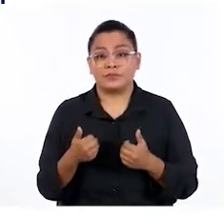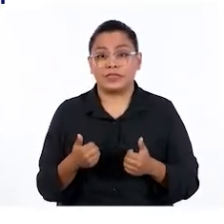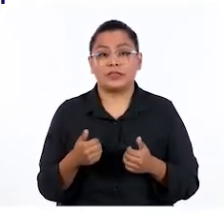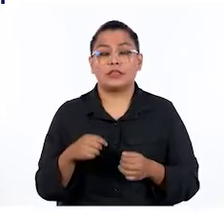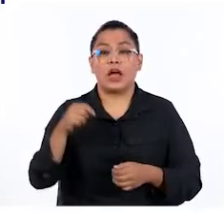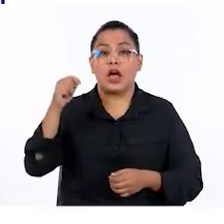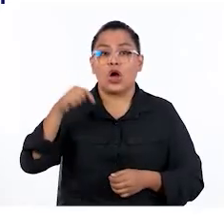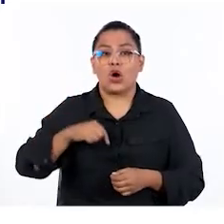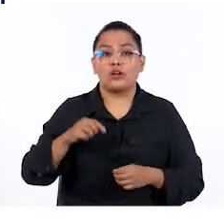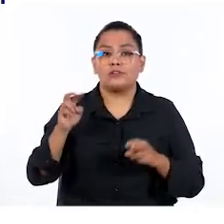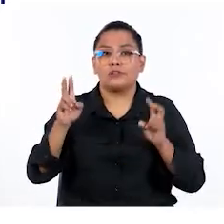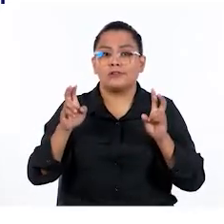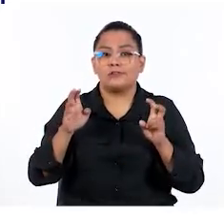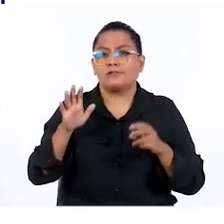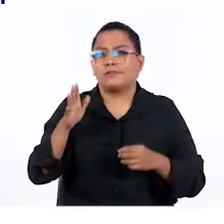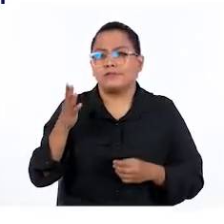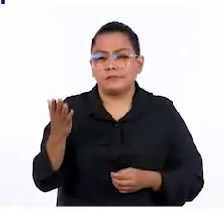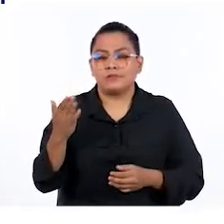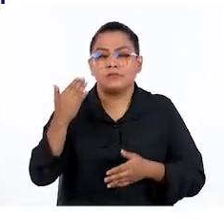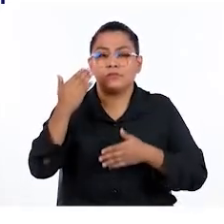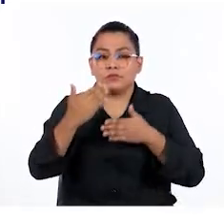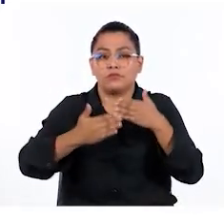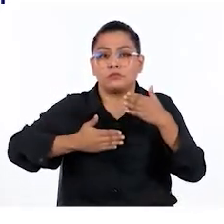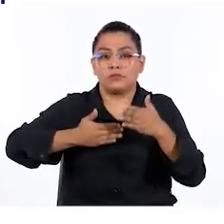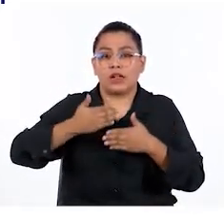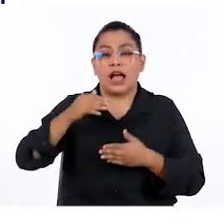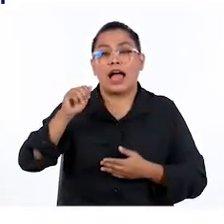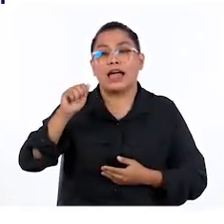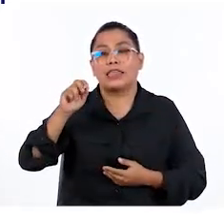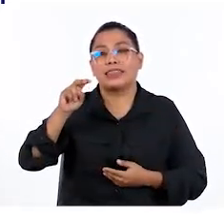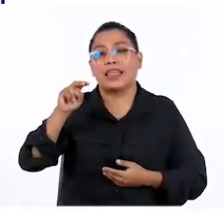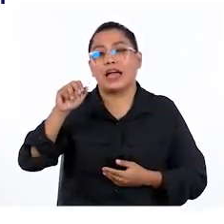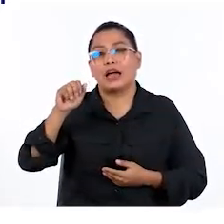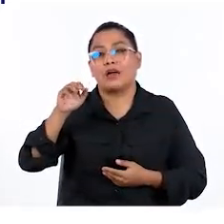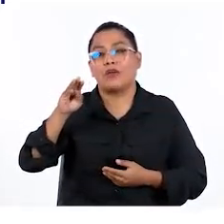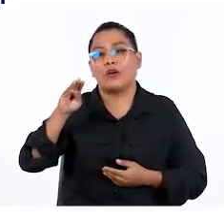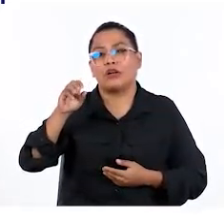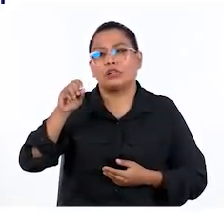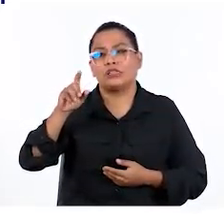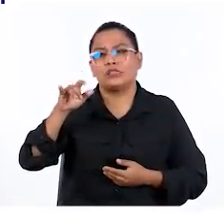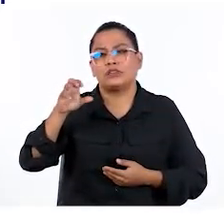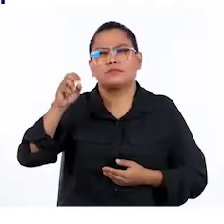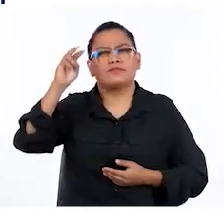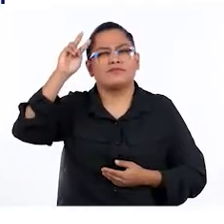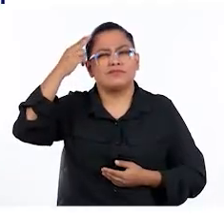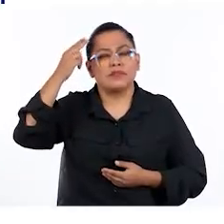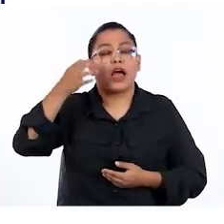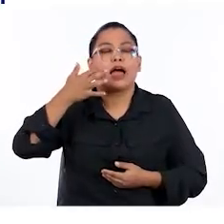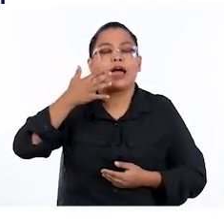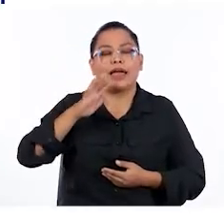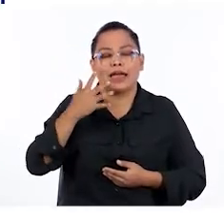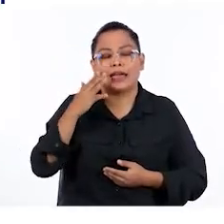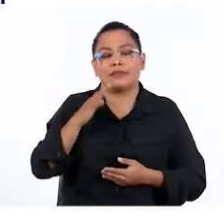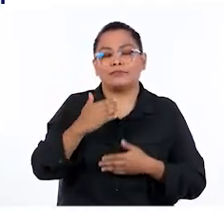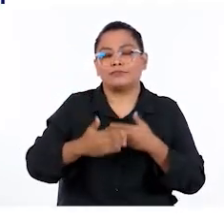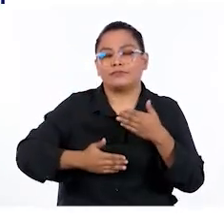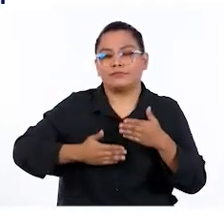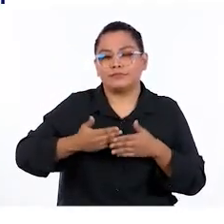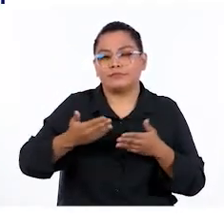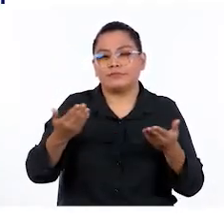ahora hablaremos un poco sobre los procesos anabólicos, en qué consisten y qué ejemplos tenemos de